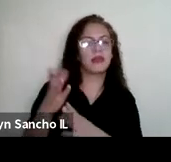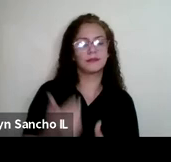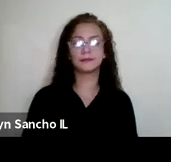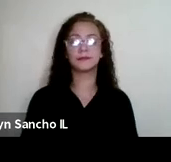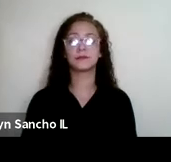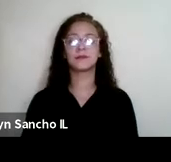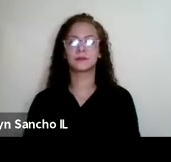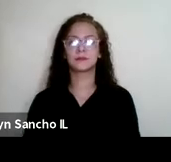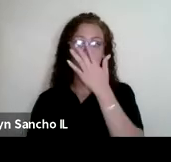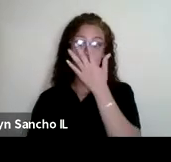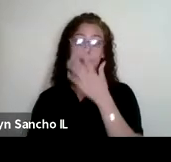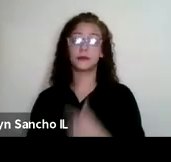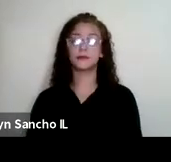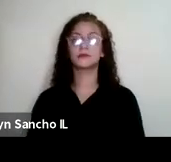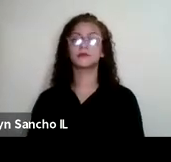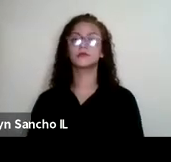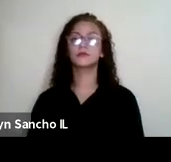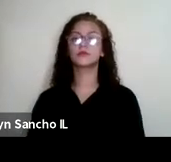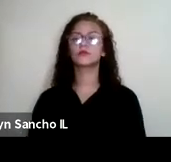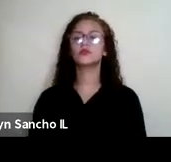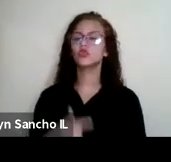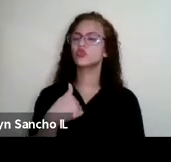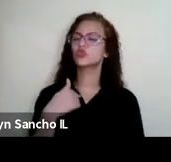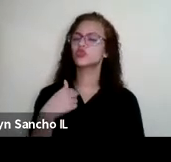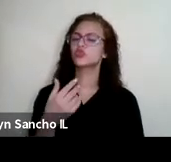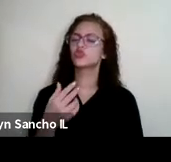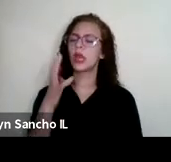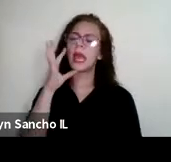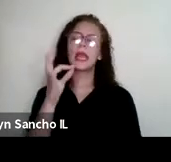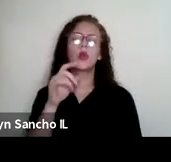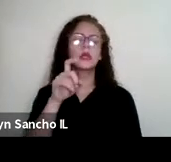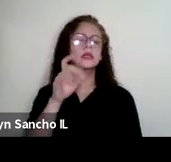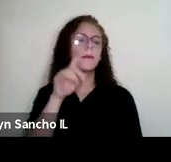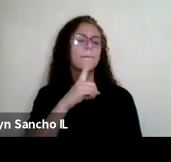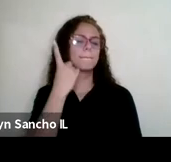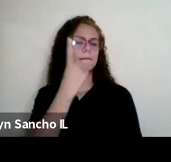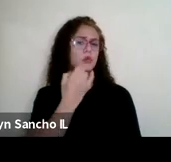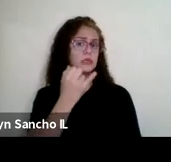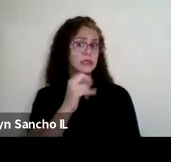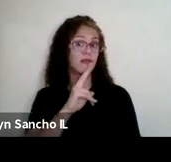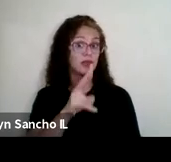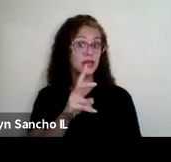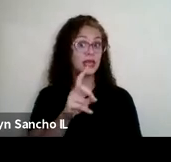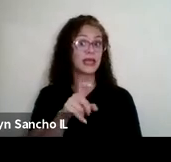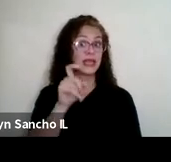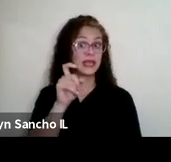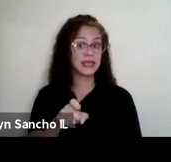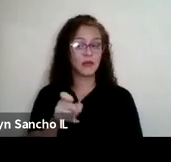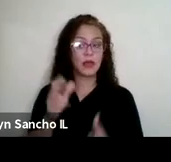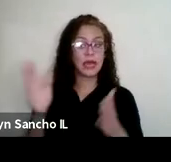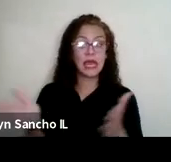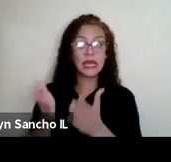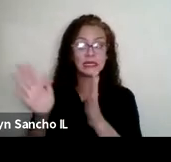Sin embargo, yo creo que nosotros tenemos que preguntarnos si realmente tenemos que desestimular a